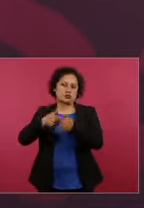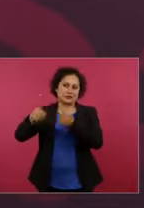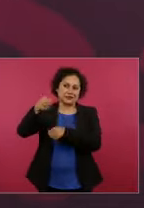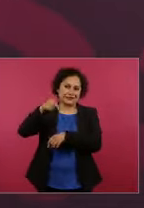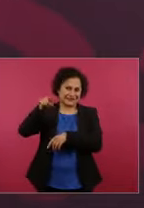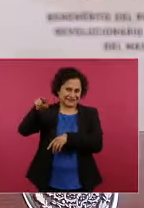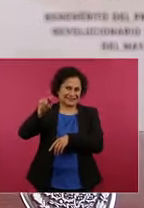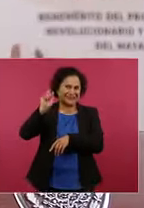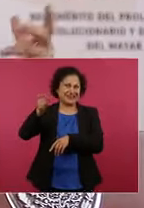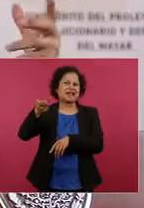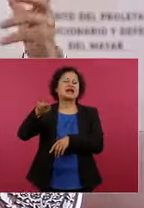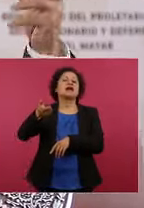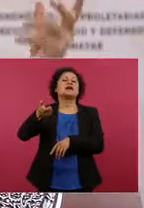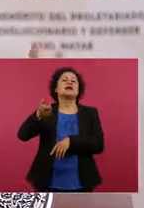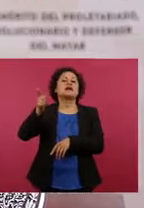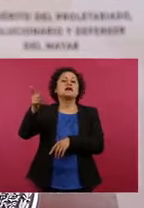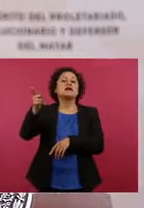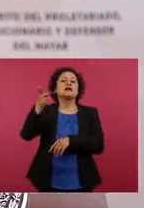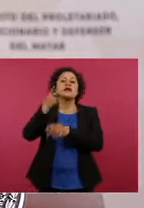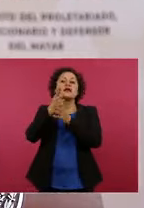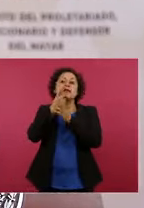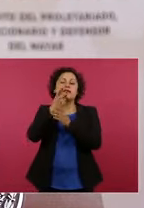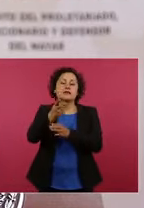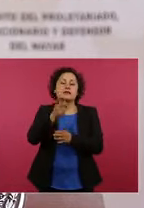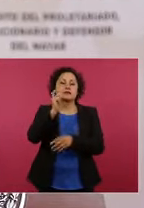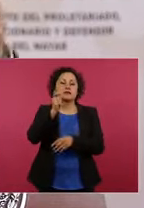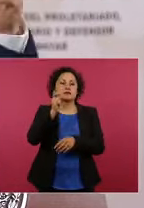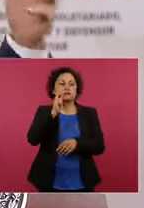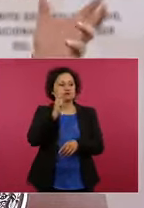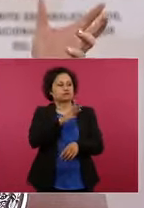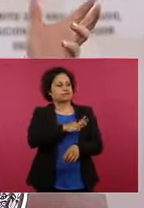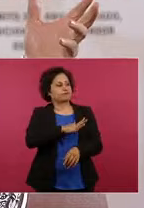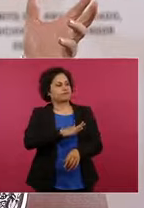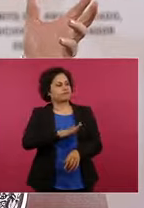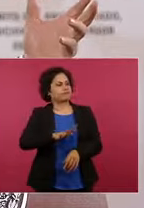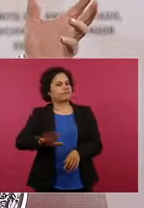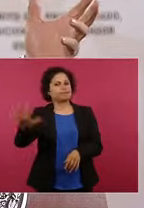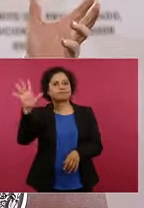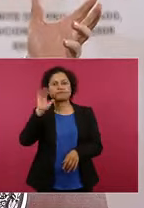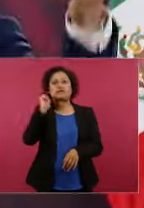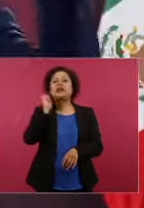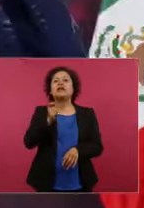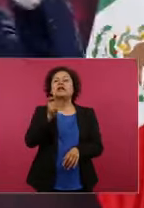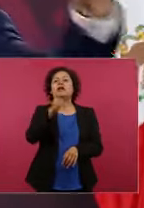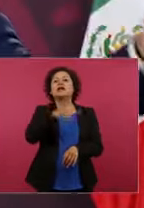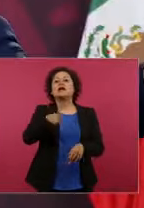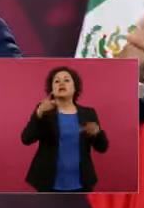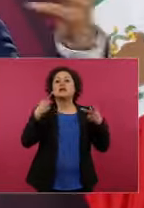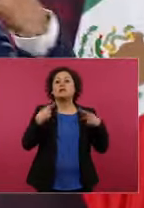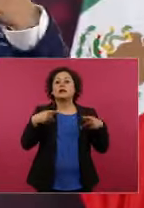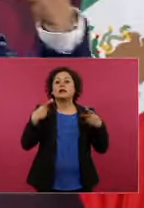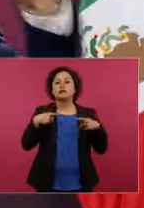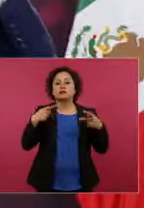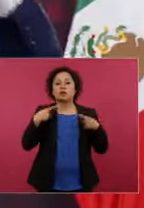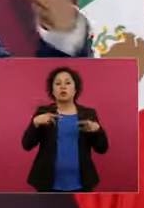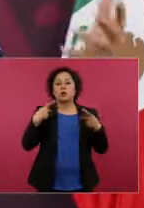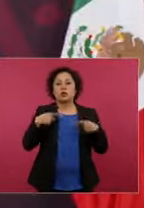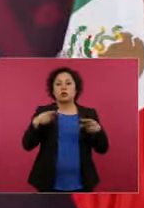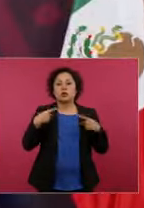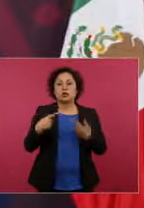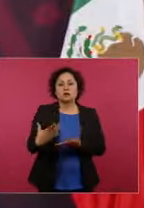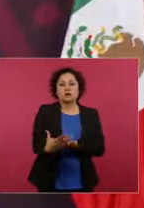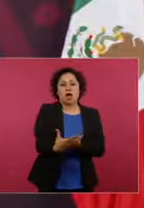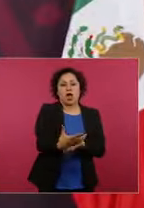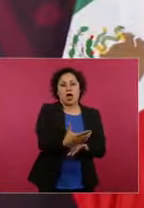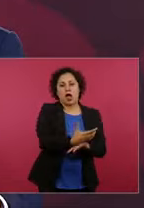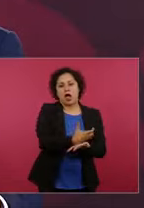es sorprendente cómo de la noche a la mañana ciertas personas acumulan grandes